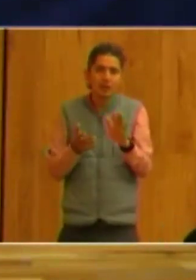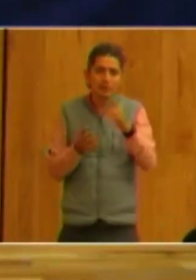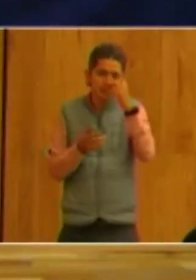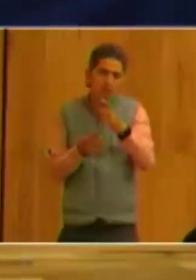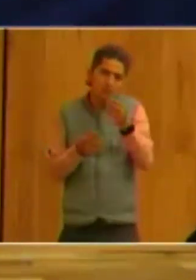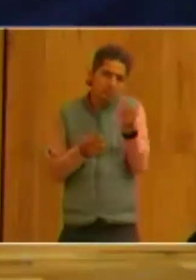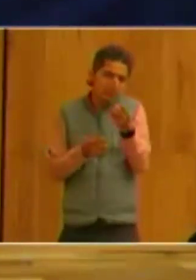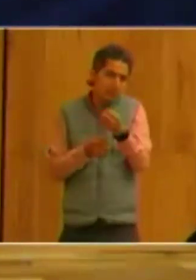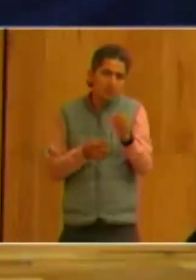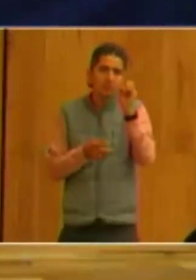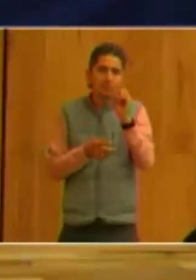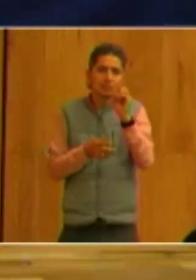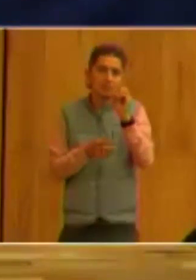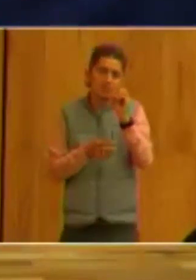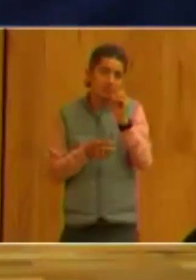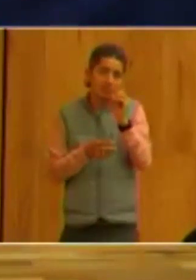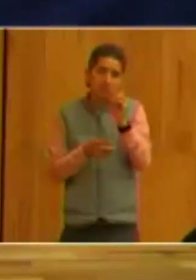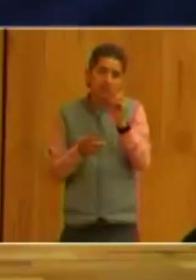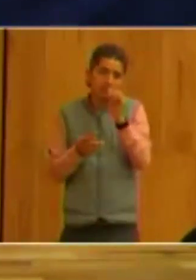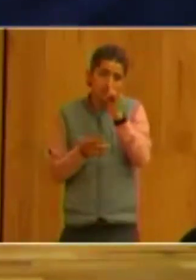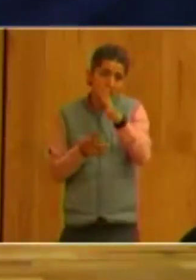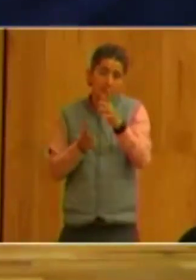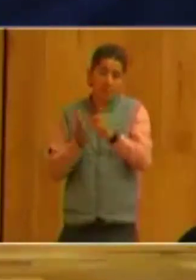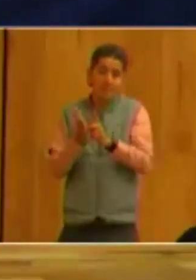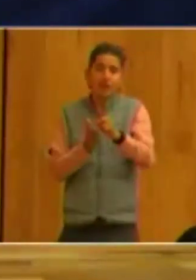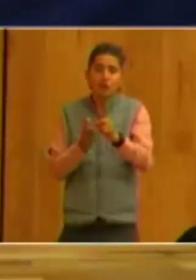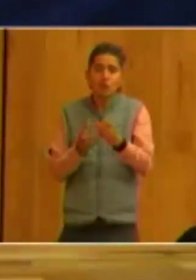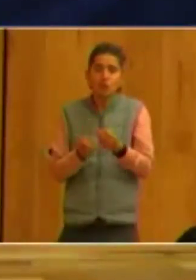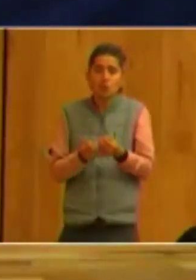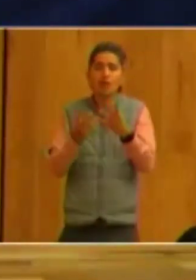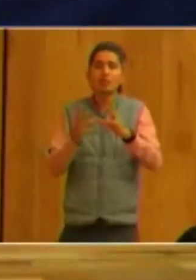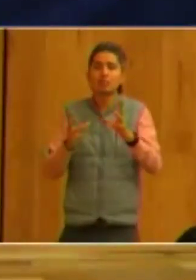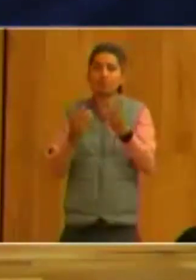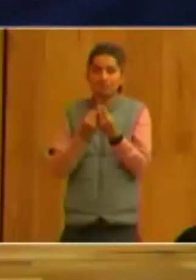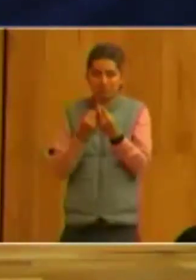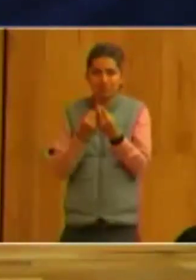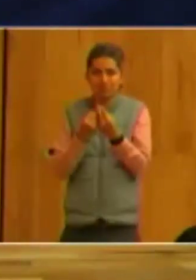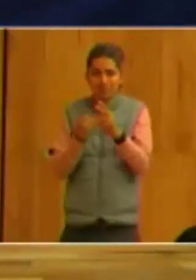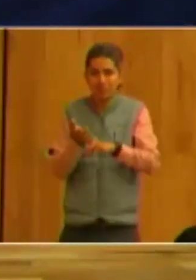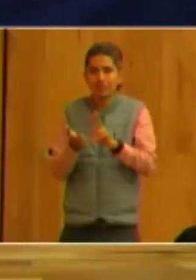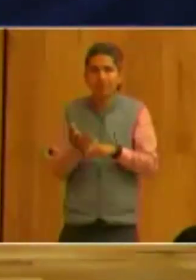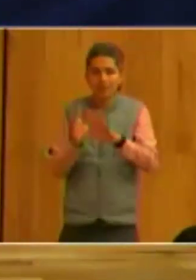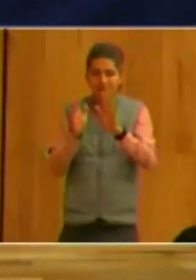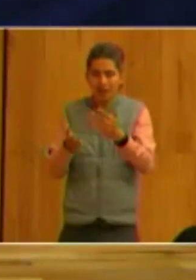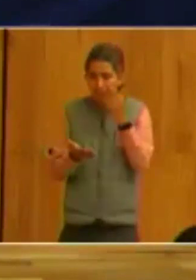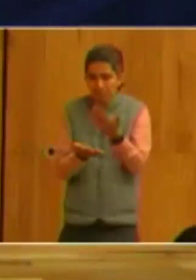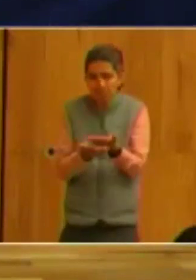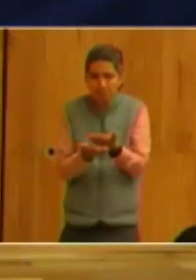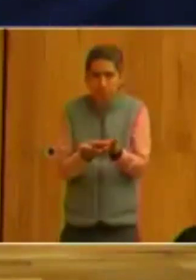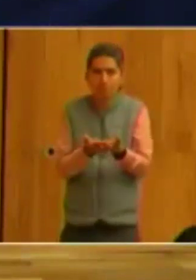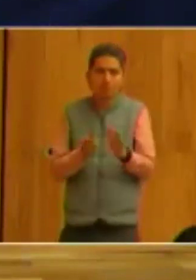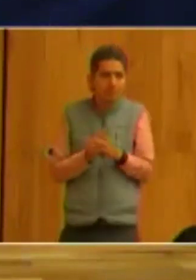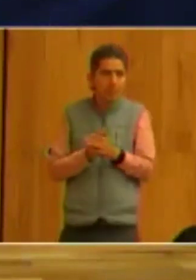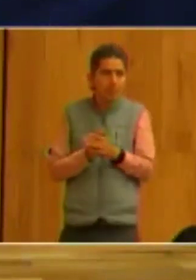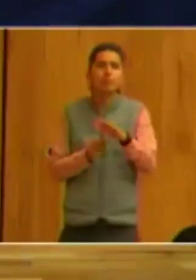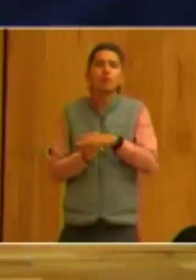exigible su derecho que ya tiene cuantificado y que ya también está declarado y está firme, porque también